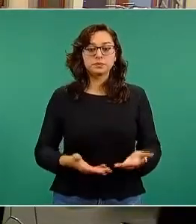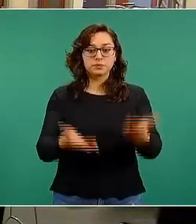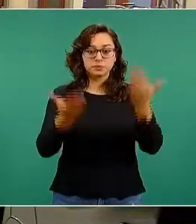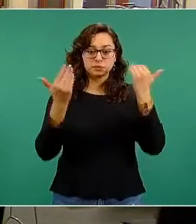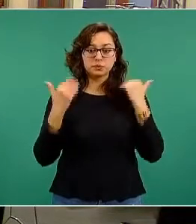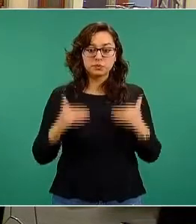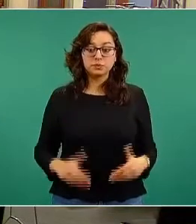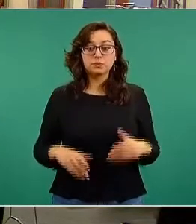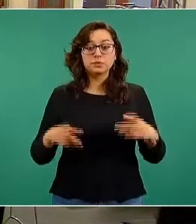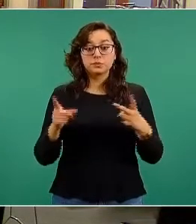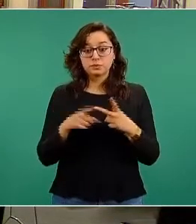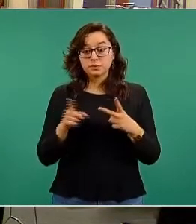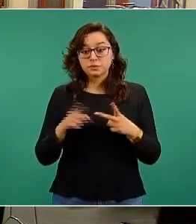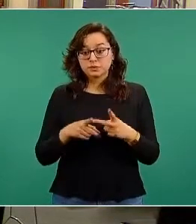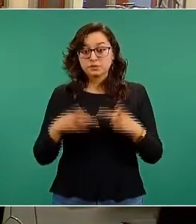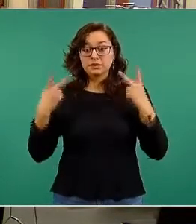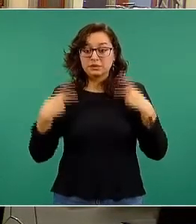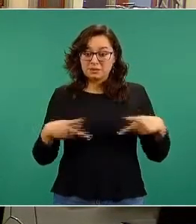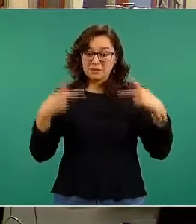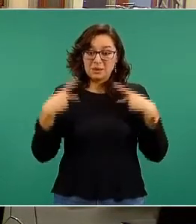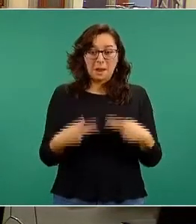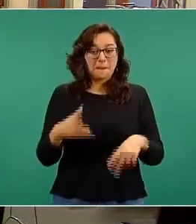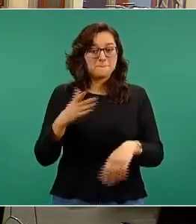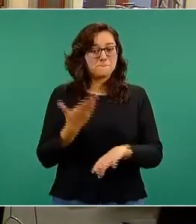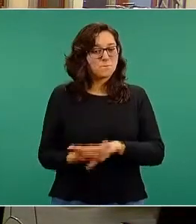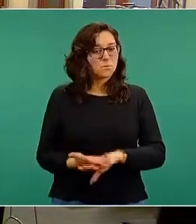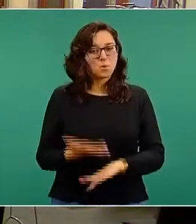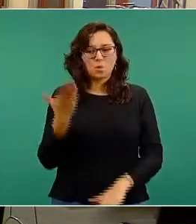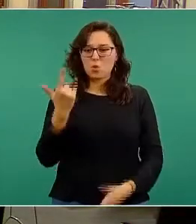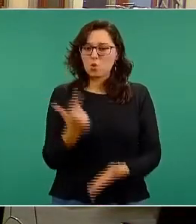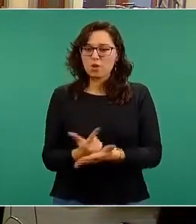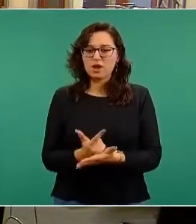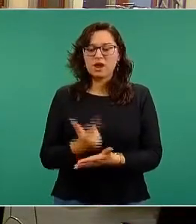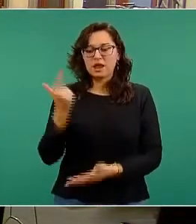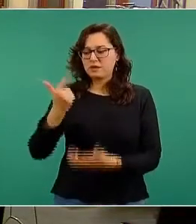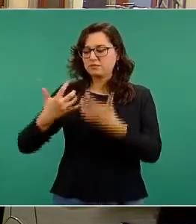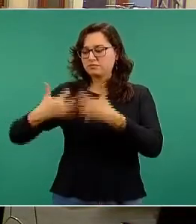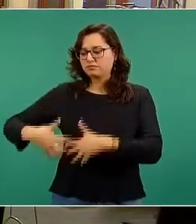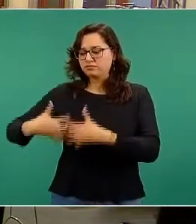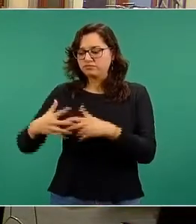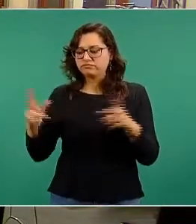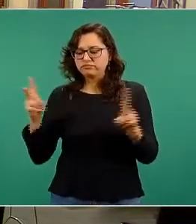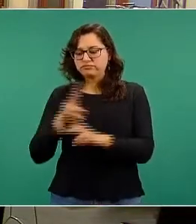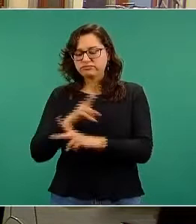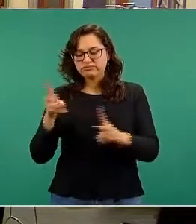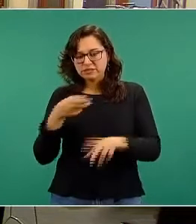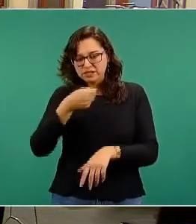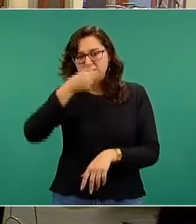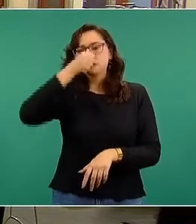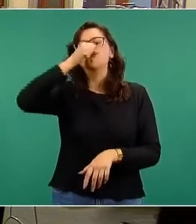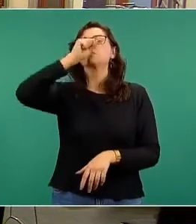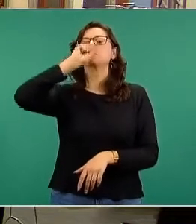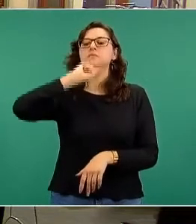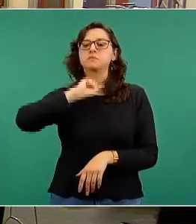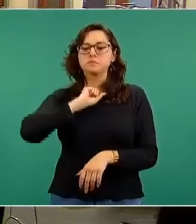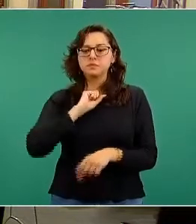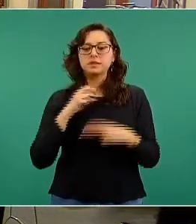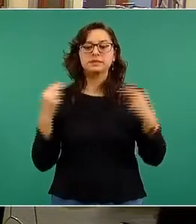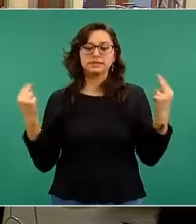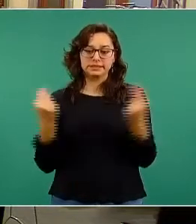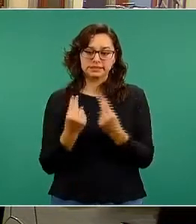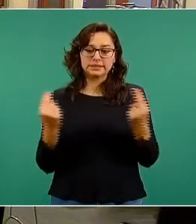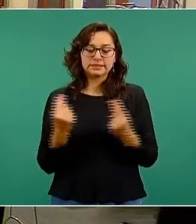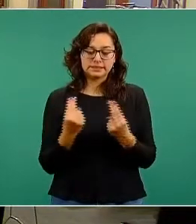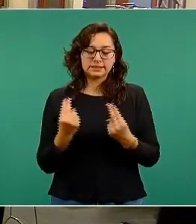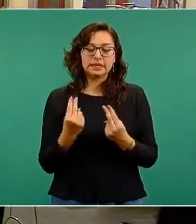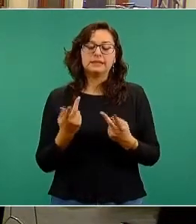aquellas personas que requieren también una atención en terapia intensiva, son